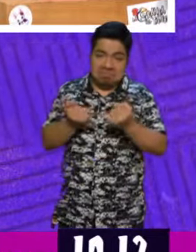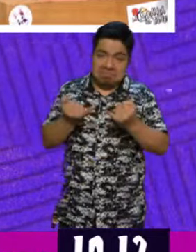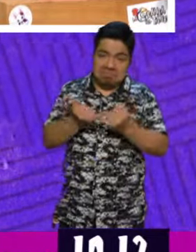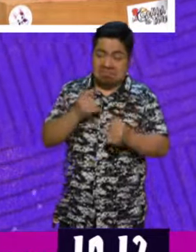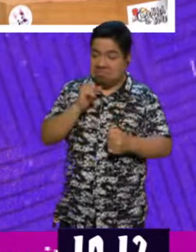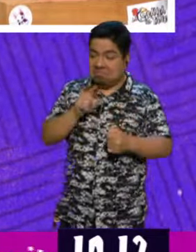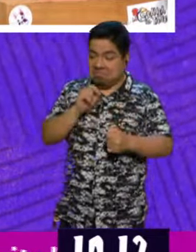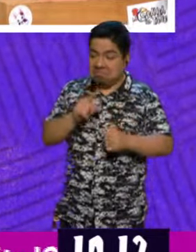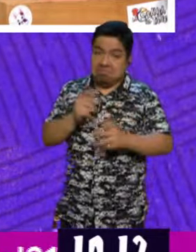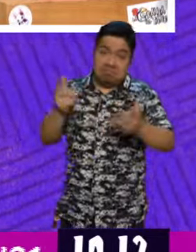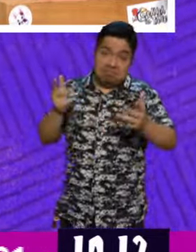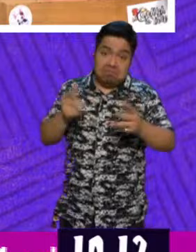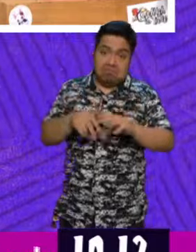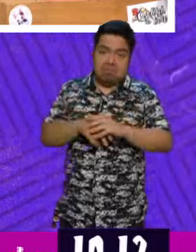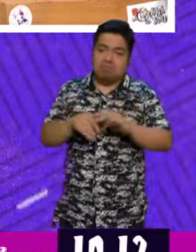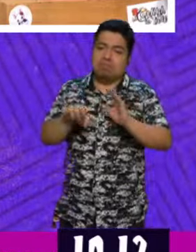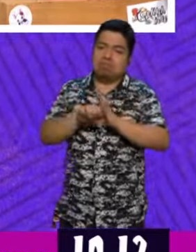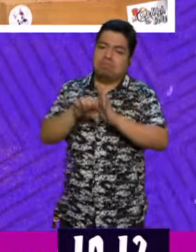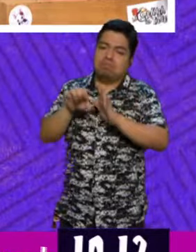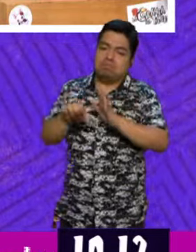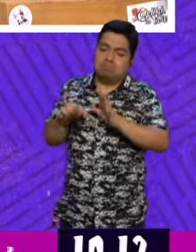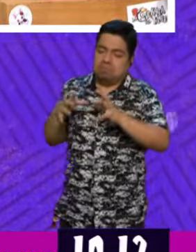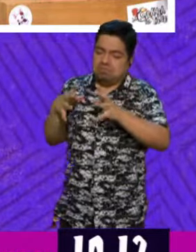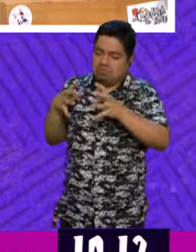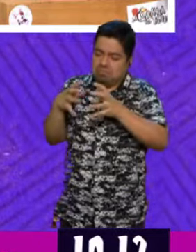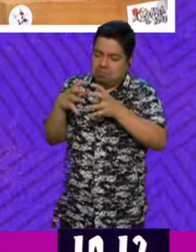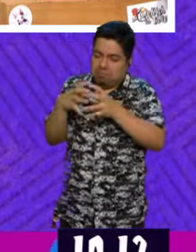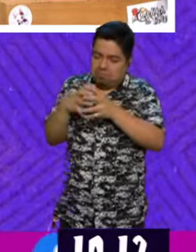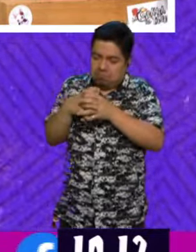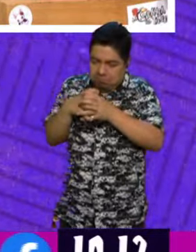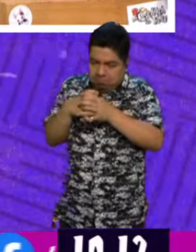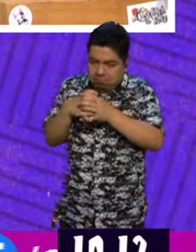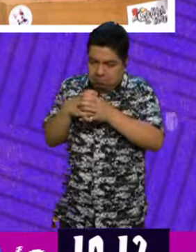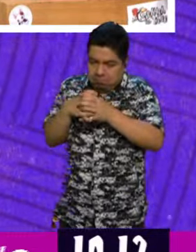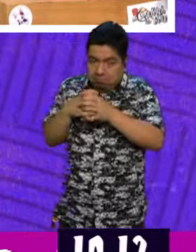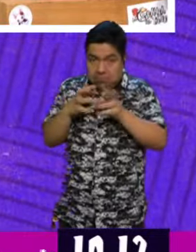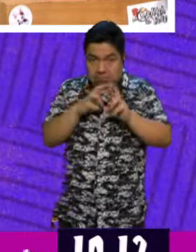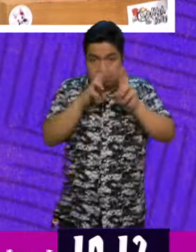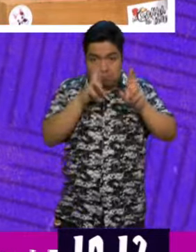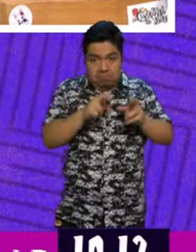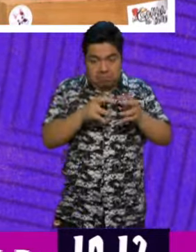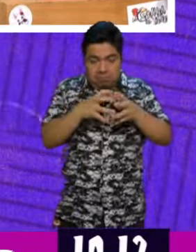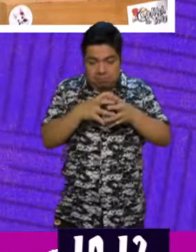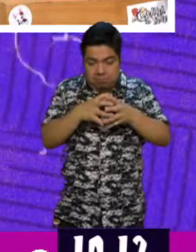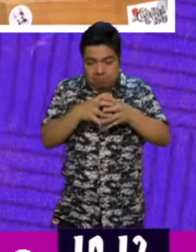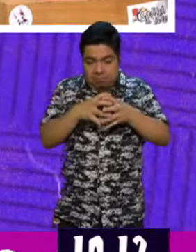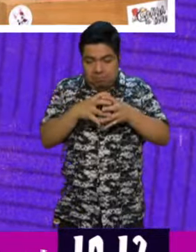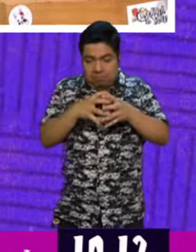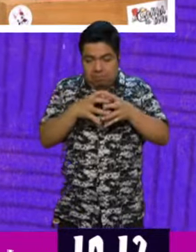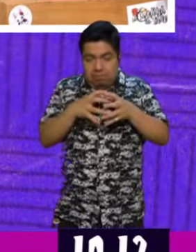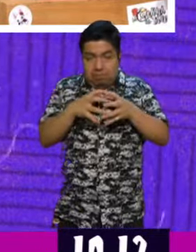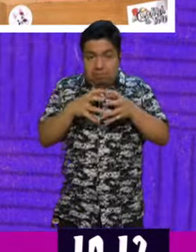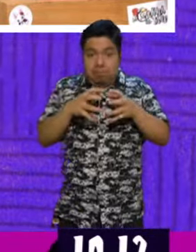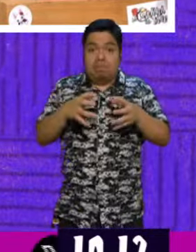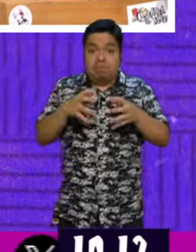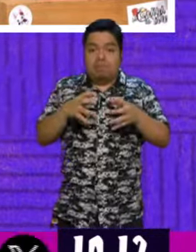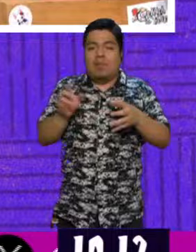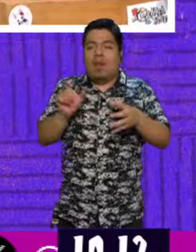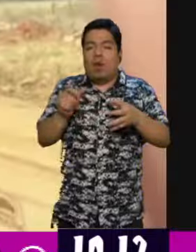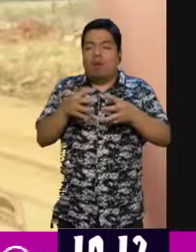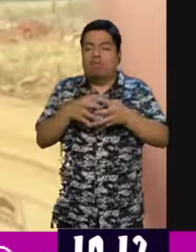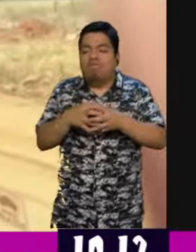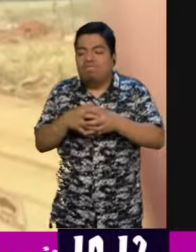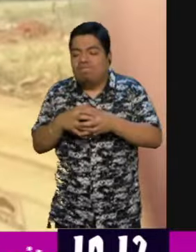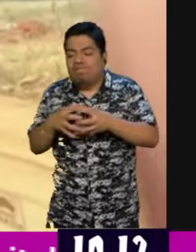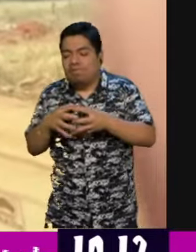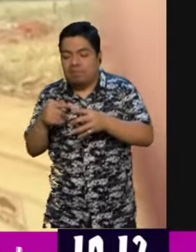Ajá, pueden, son el refri como compactitos, lo sacan del refrigerador y empiezan a expandirse. Y al expandirse nuevamente